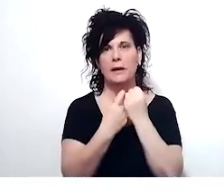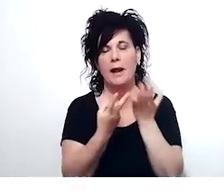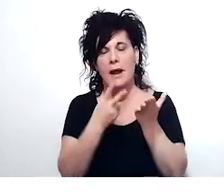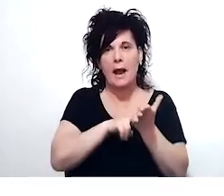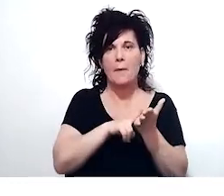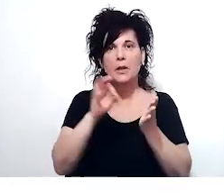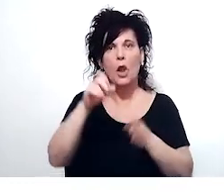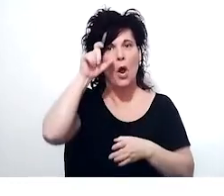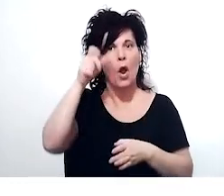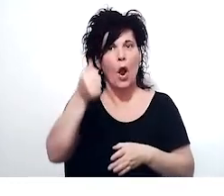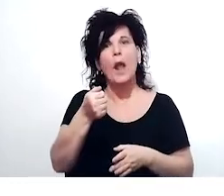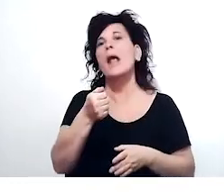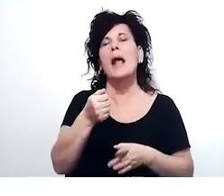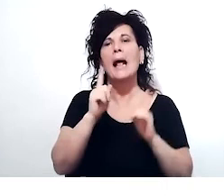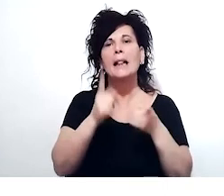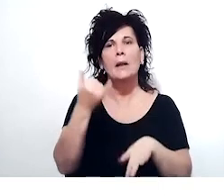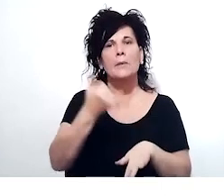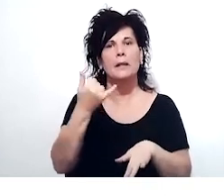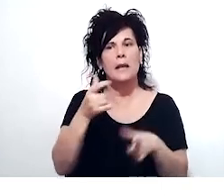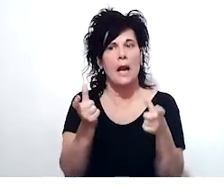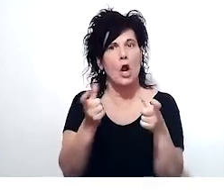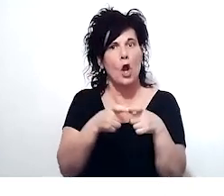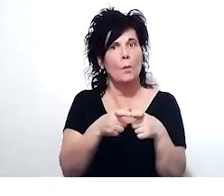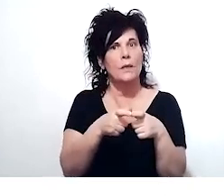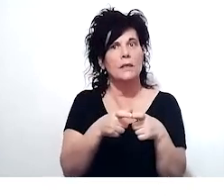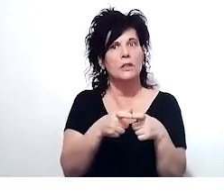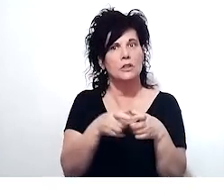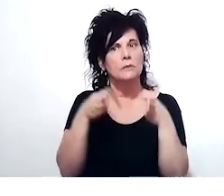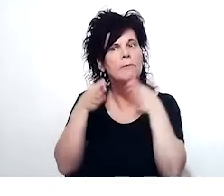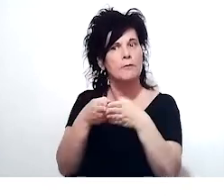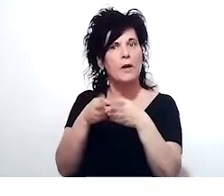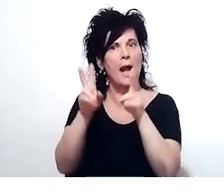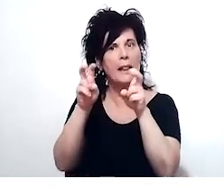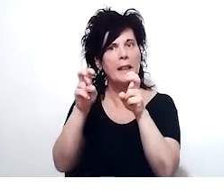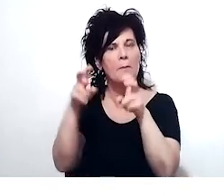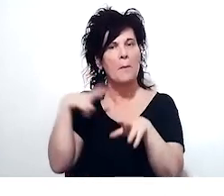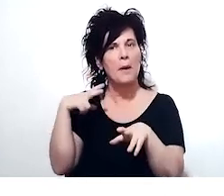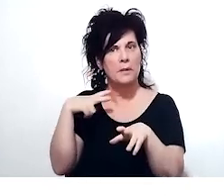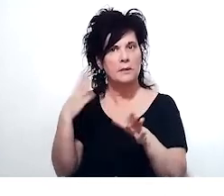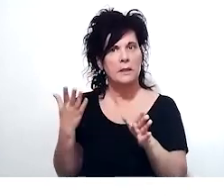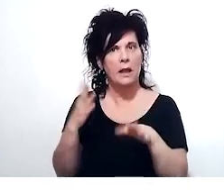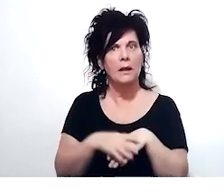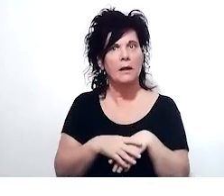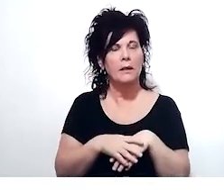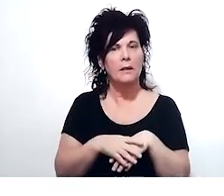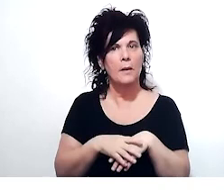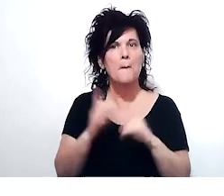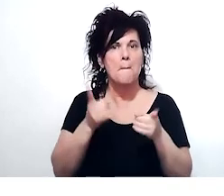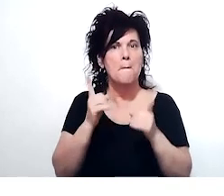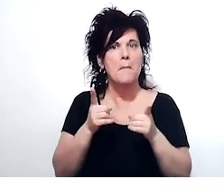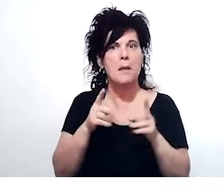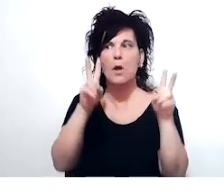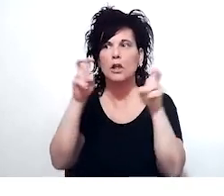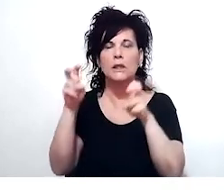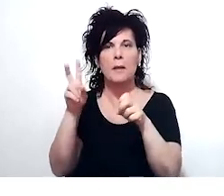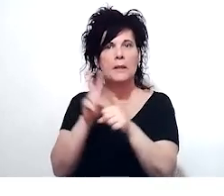vuelvo a mencionar que la OEA también tiene una comisión que se dedica a estudiar temas de privacidad, y lo mismo